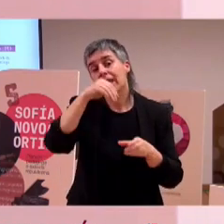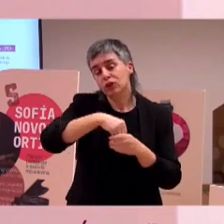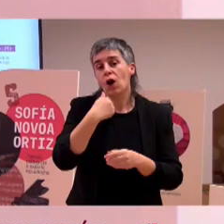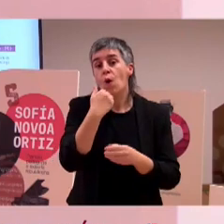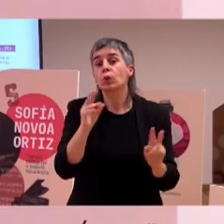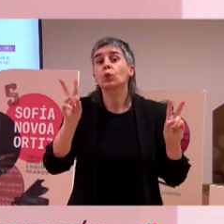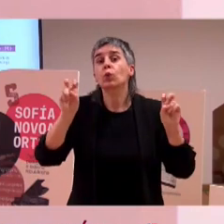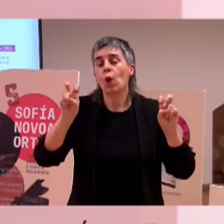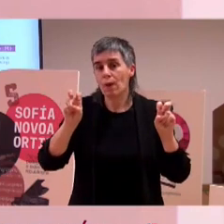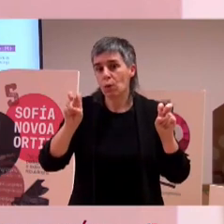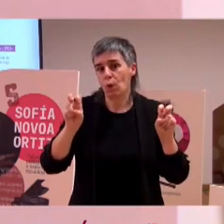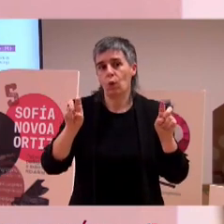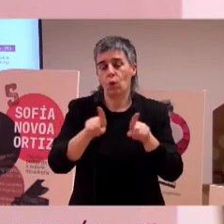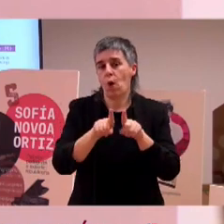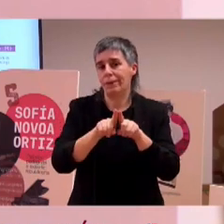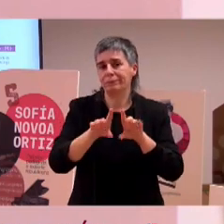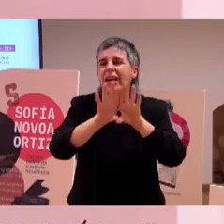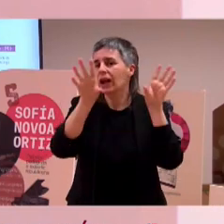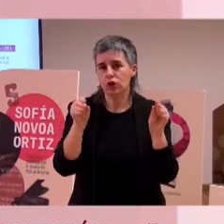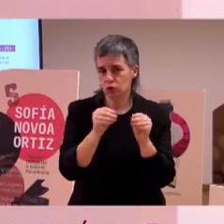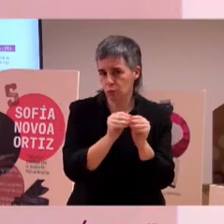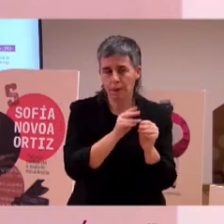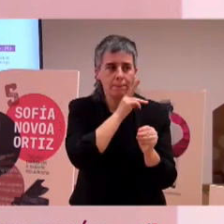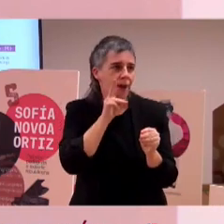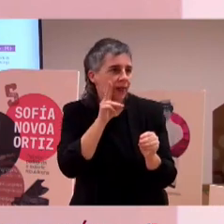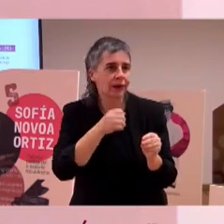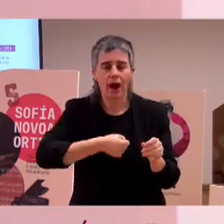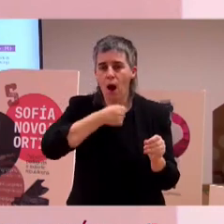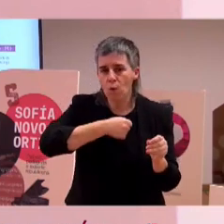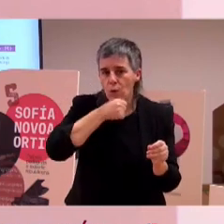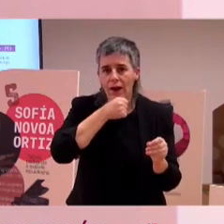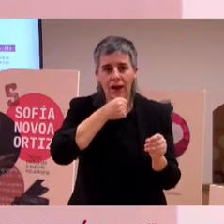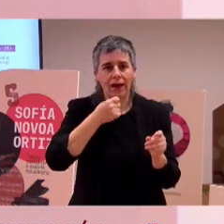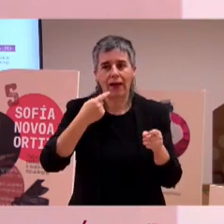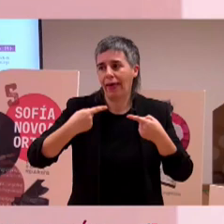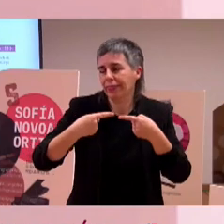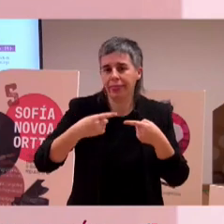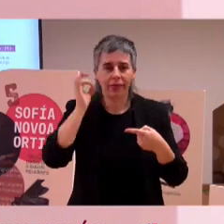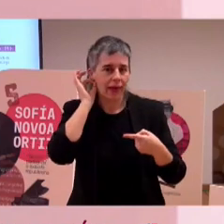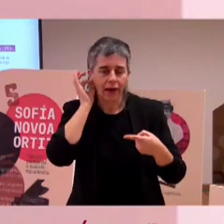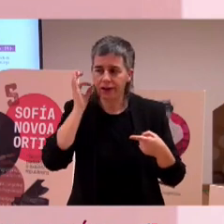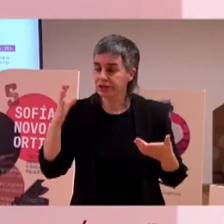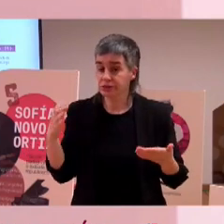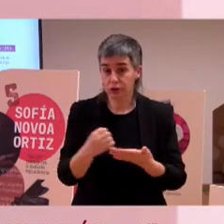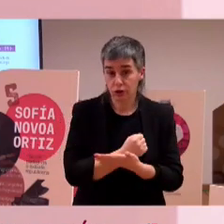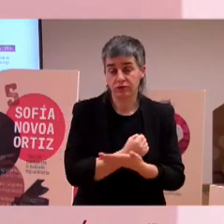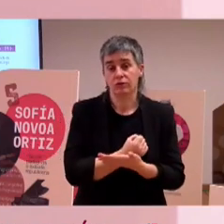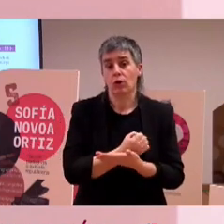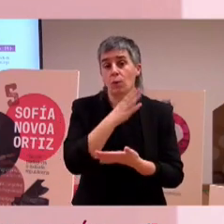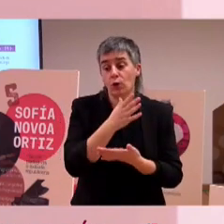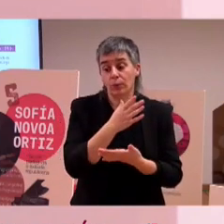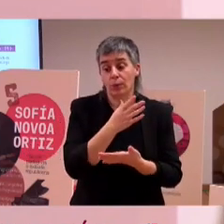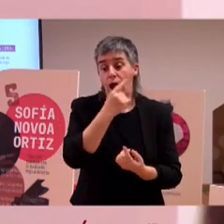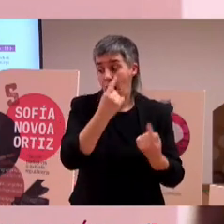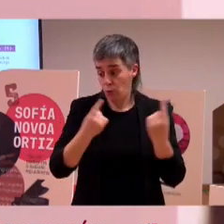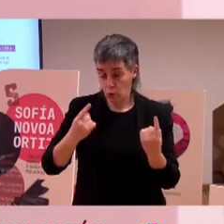que se resume en todas as nosas nais, avoas, tías, ¿no? Solo que hai algunhas en algúns momentos históricos